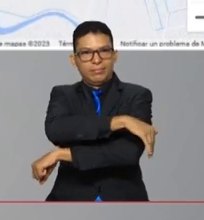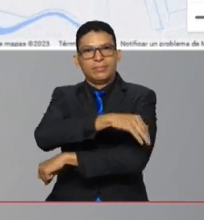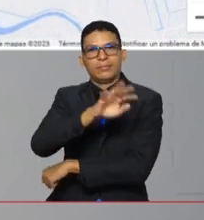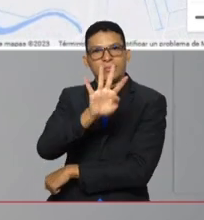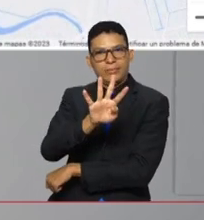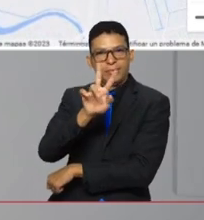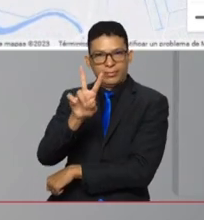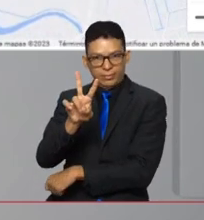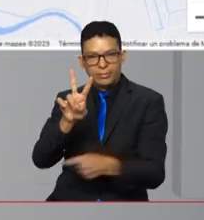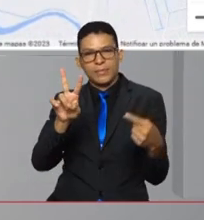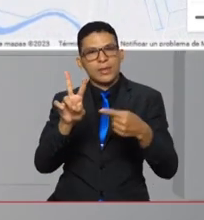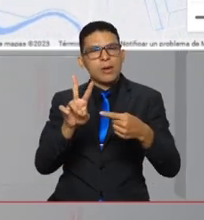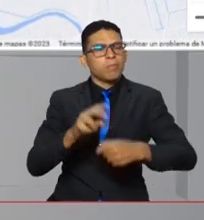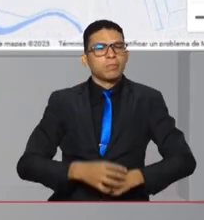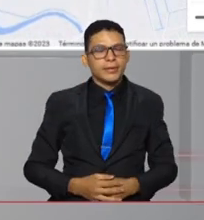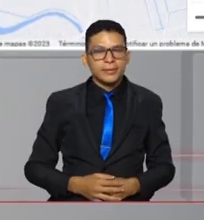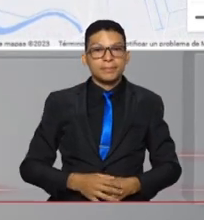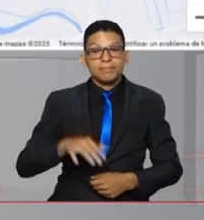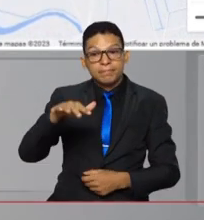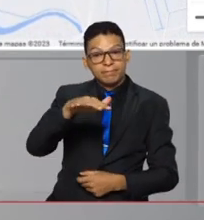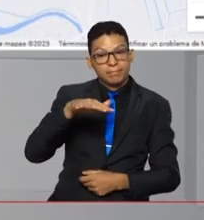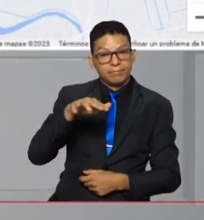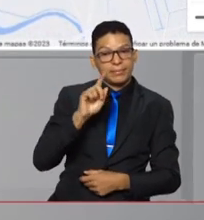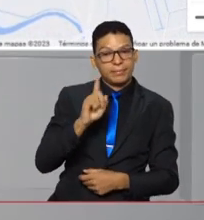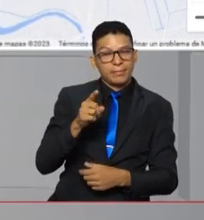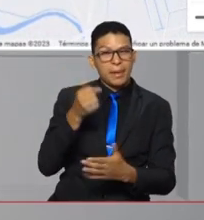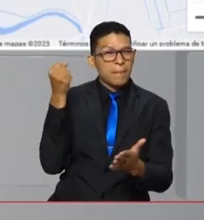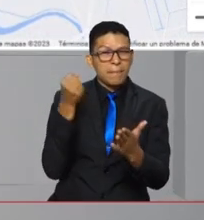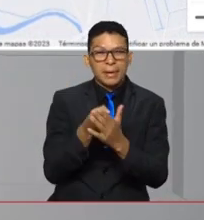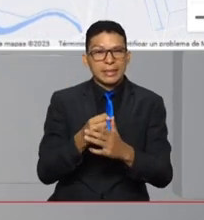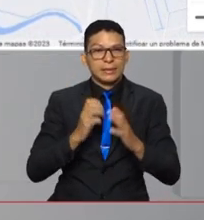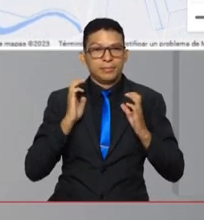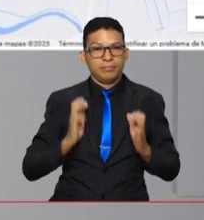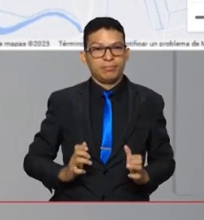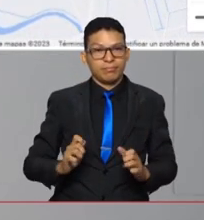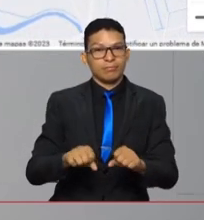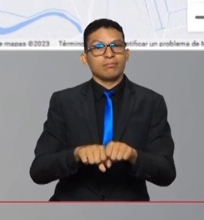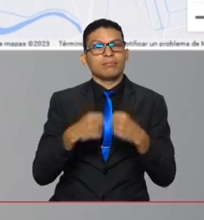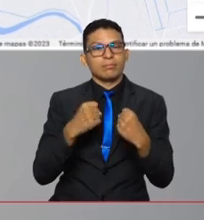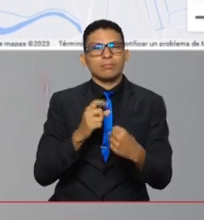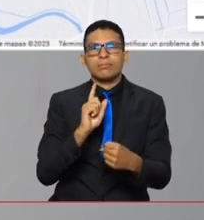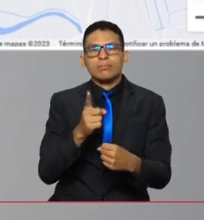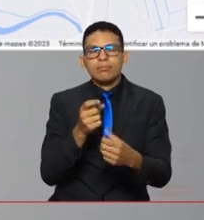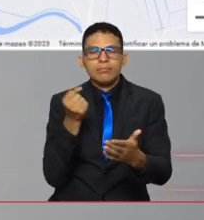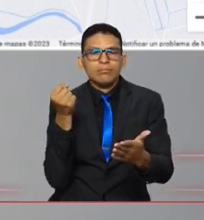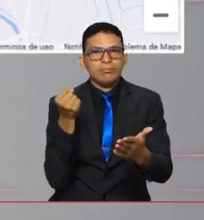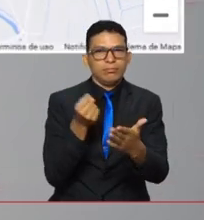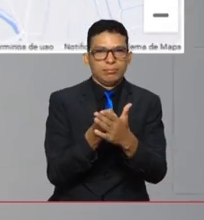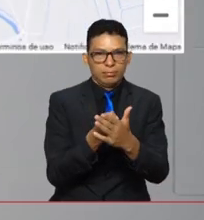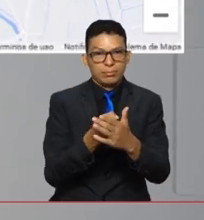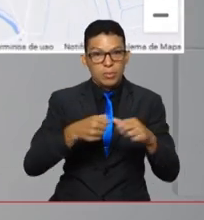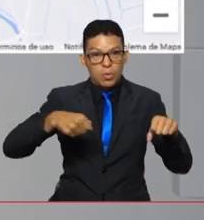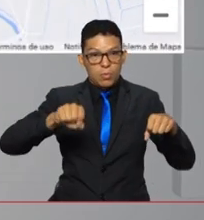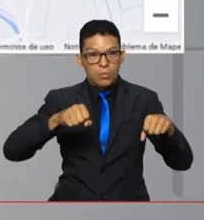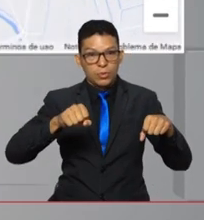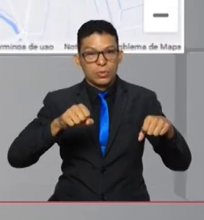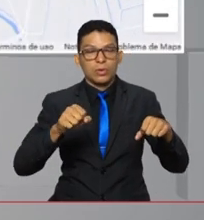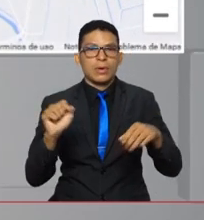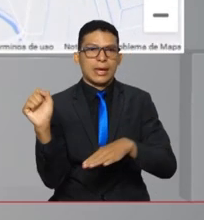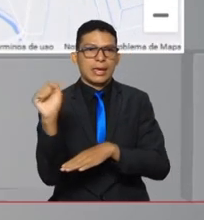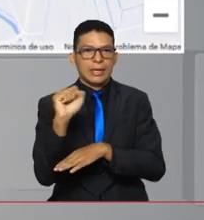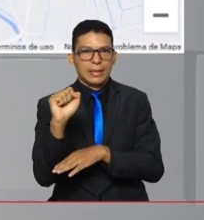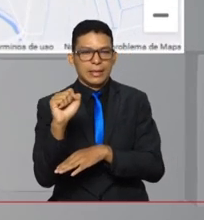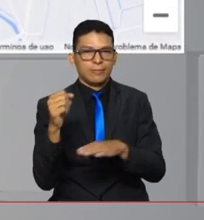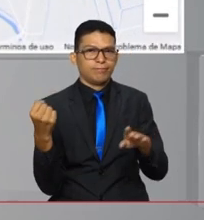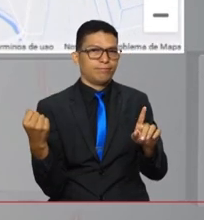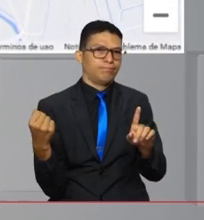En este sector se presenta un incidente con lesiones personales producto de una colisión entre un motociclista y un automóvil.